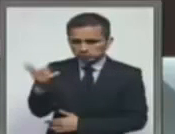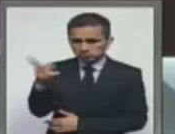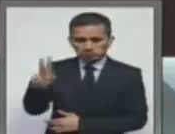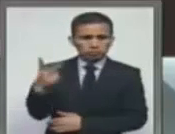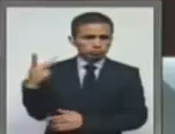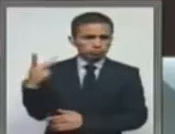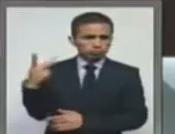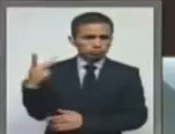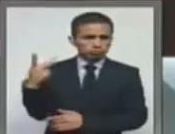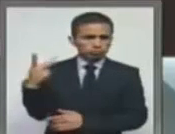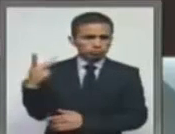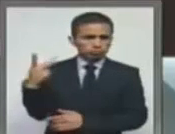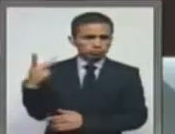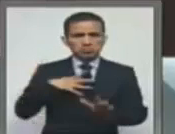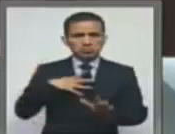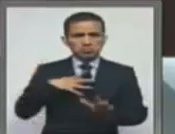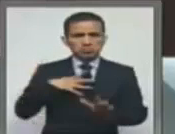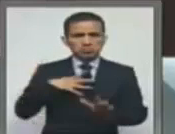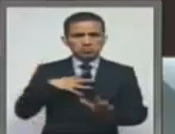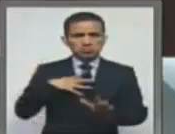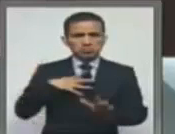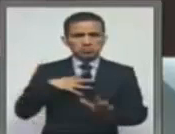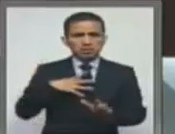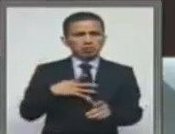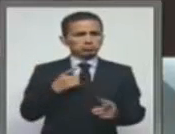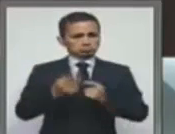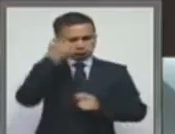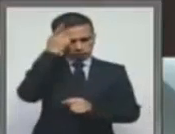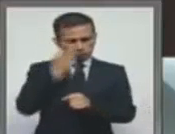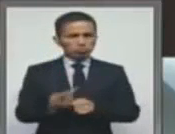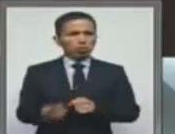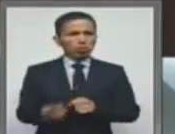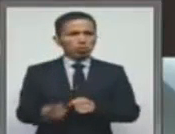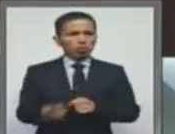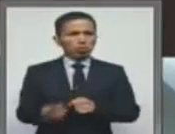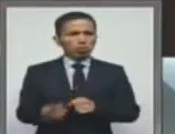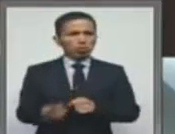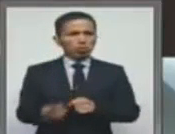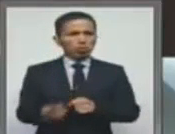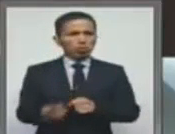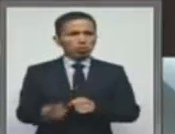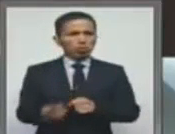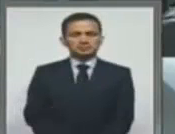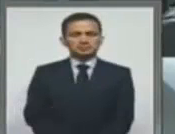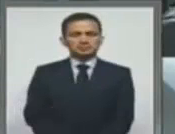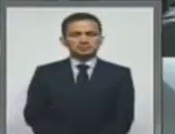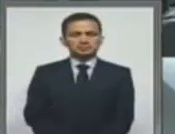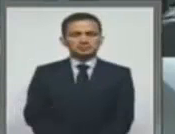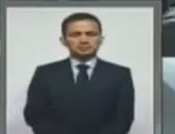en México y ha dirigido una de las principales universidades de este país.